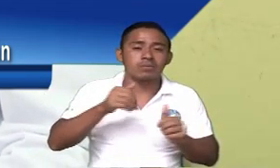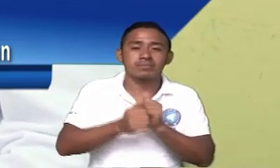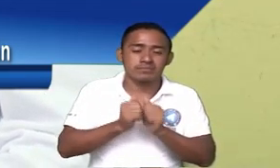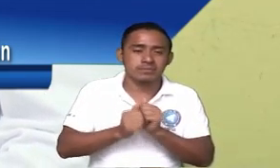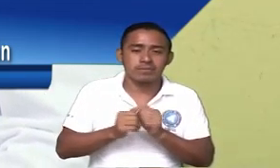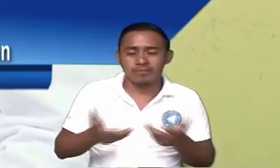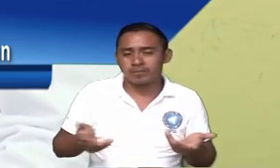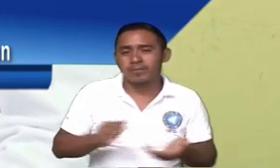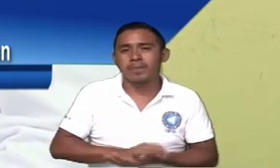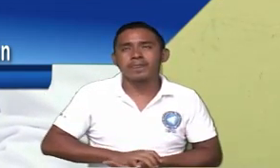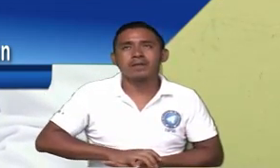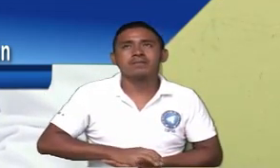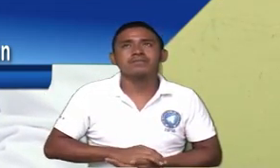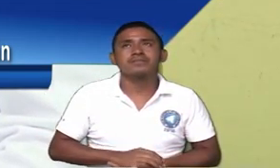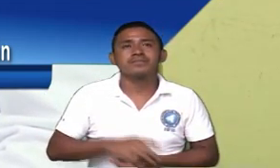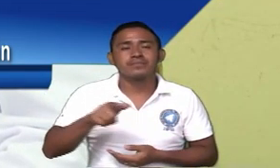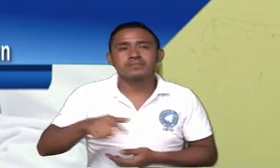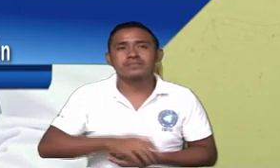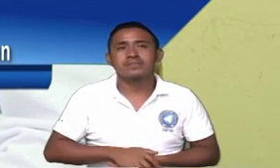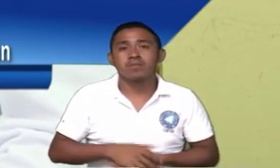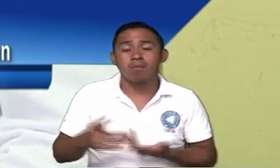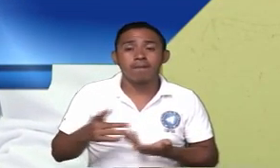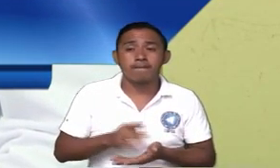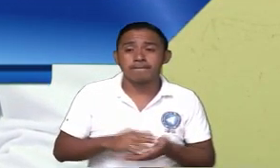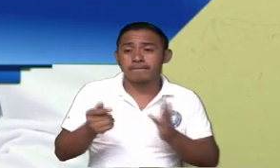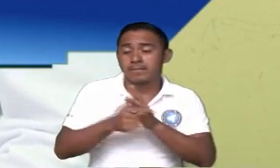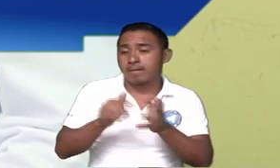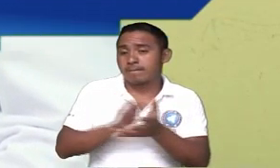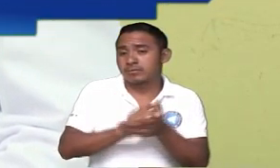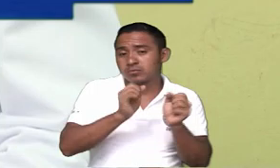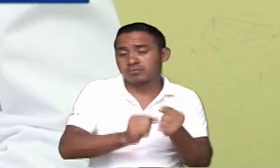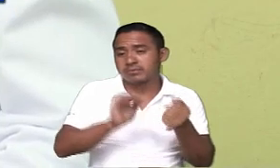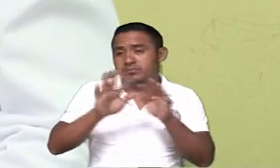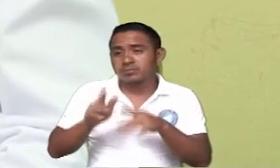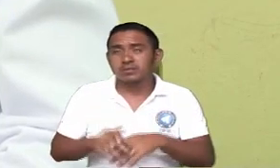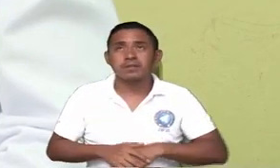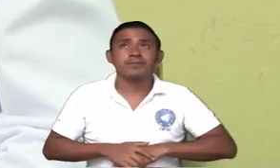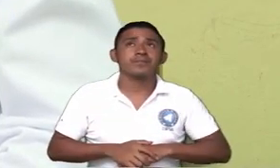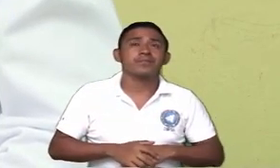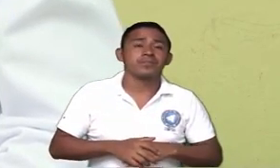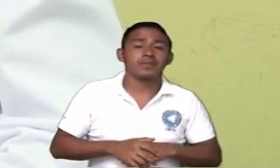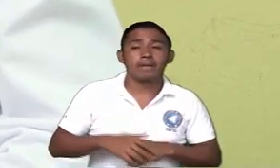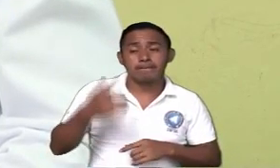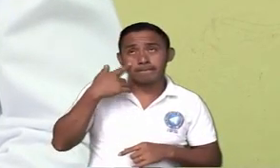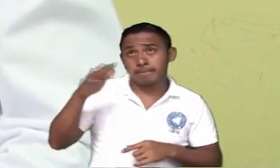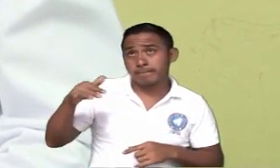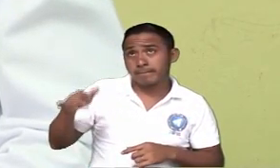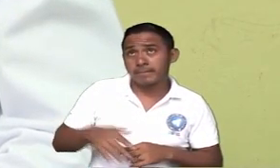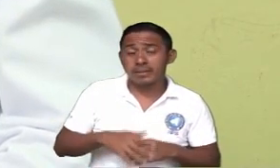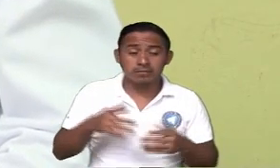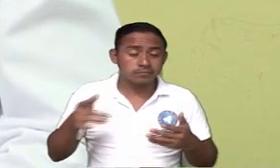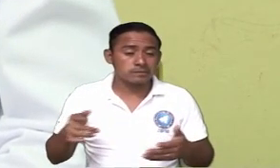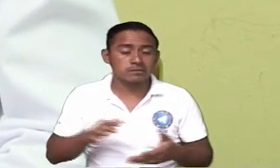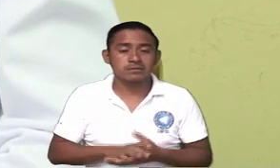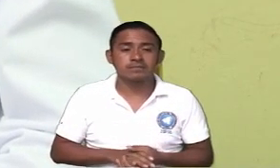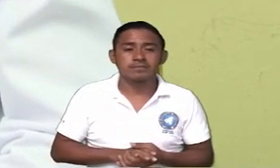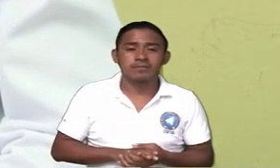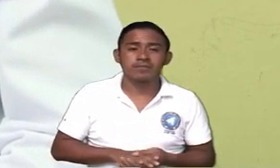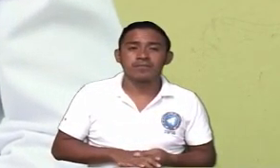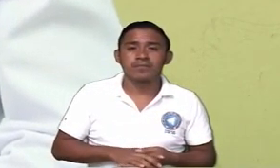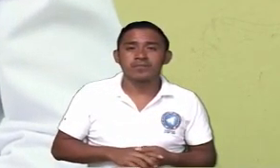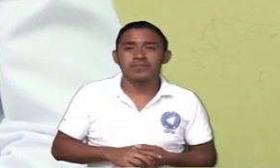también. También ahí incide la sinceridad del esposo y la esposa. Porque obviamente le va a decir, mira, anda, vete ese problema. Así no te es.